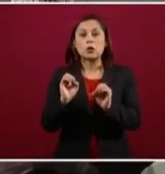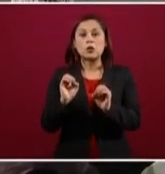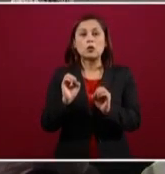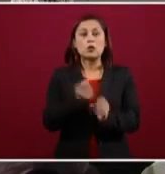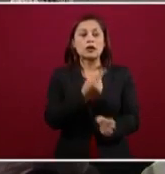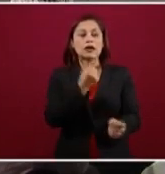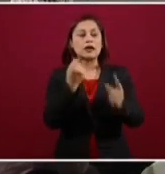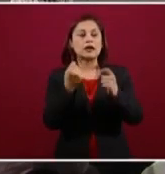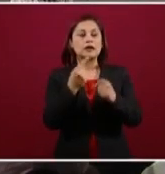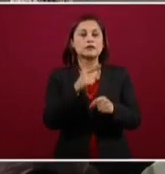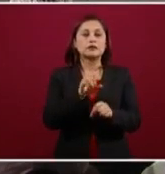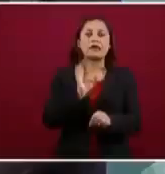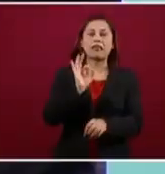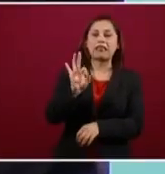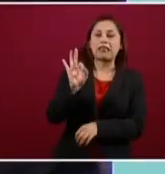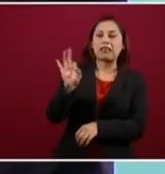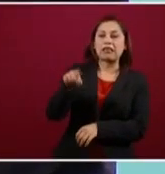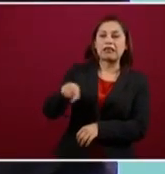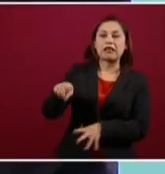desconfianza.